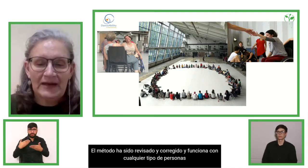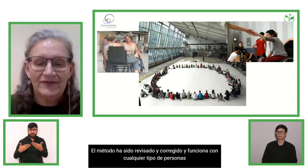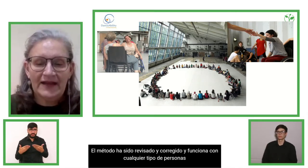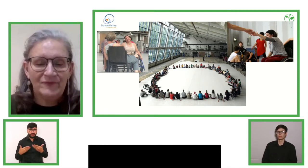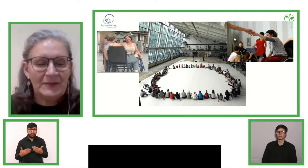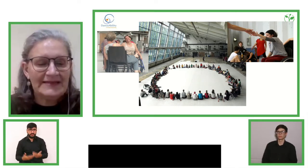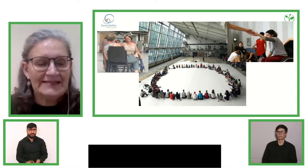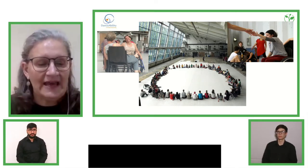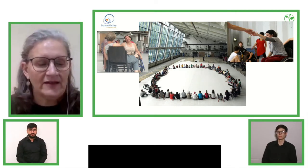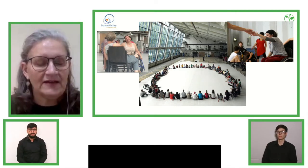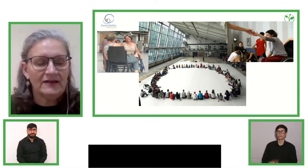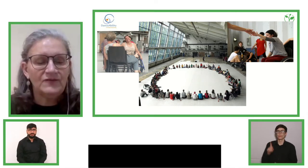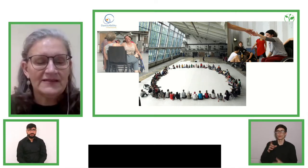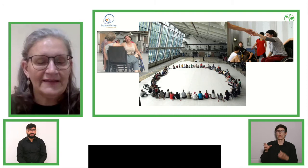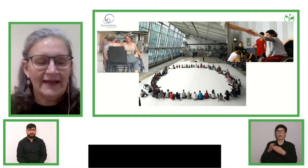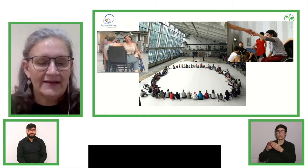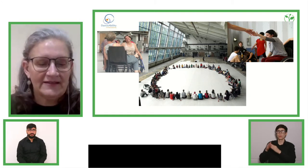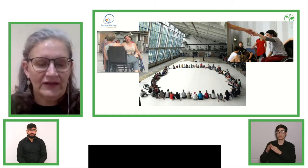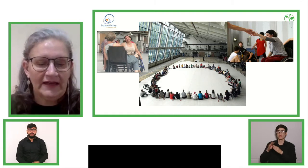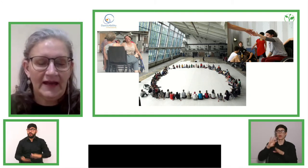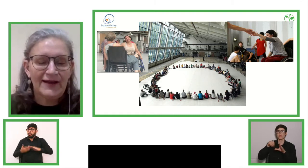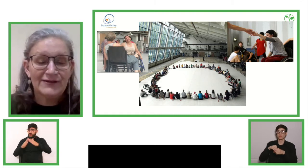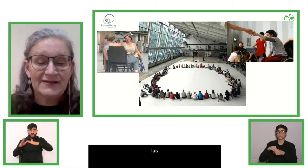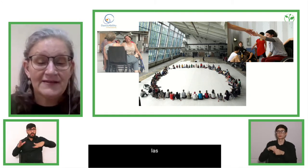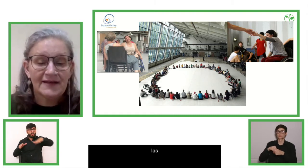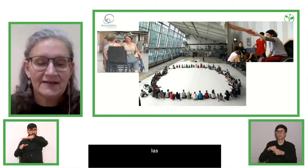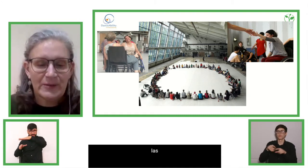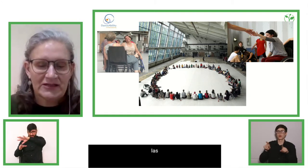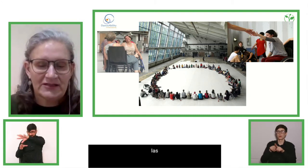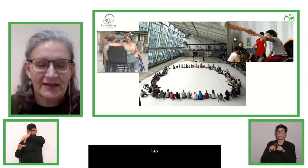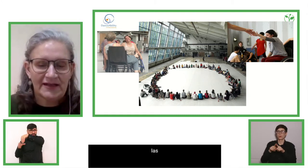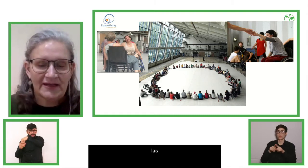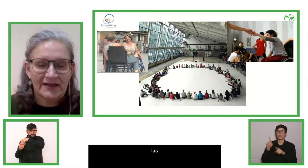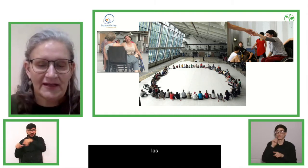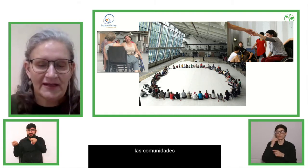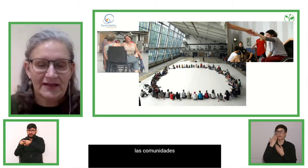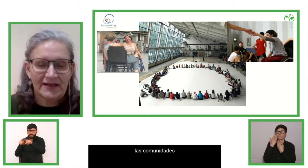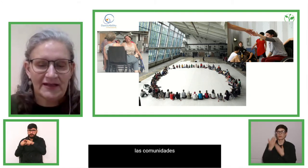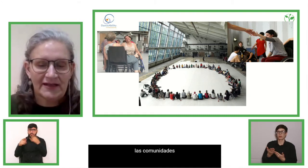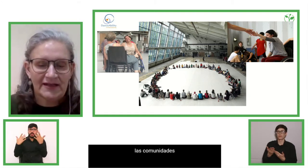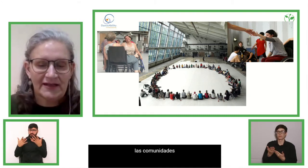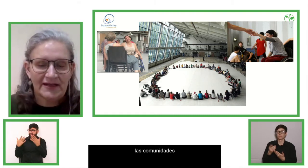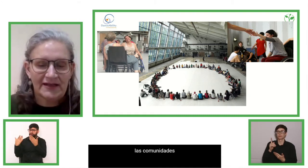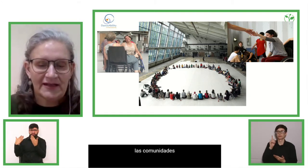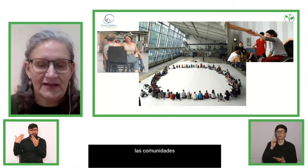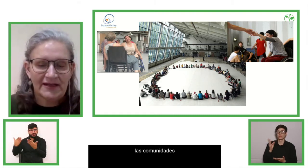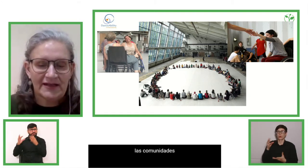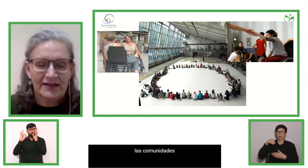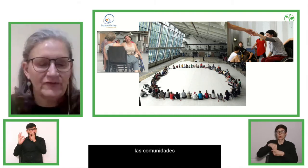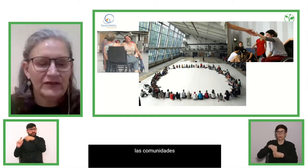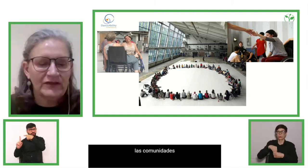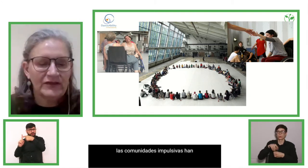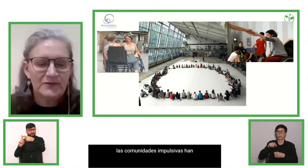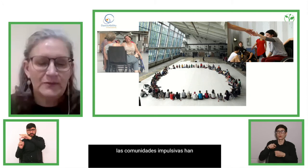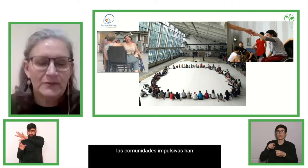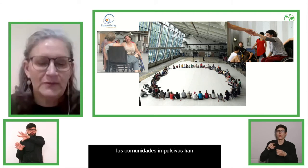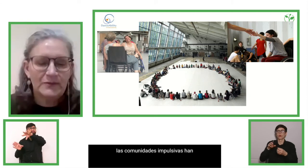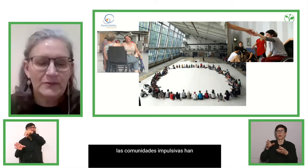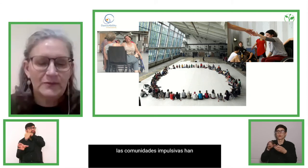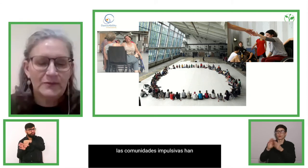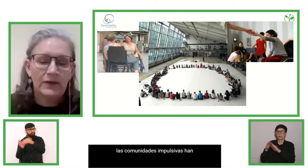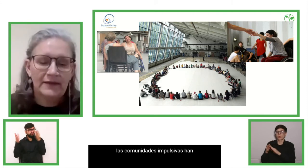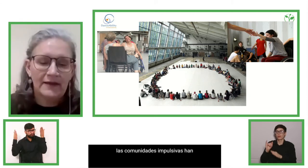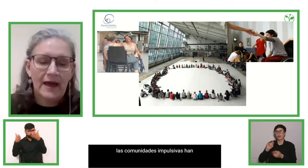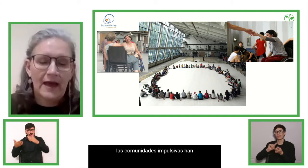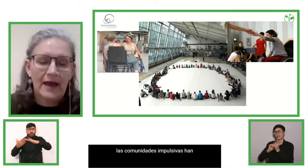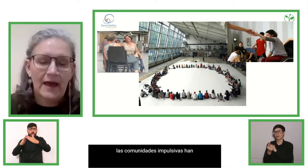Las comunidades inclusivas de danza han experimentado los beneficios de estar juntos en expresiones artísticas y comunidad artística y cambiar la percepción